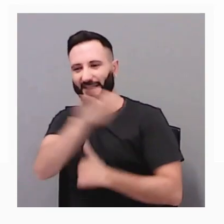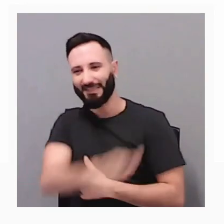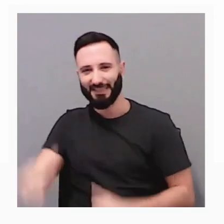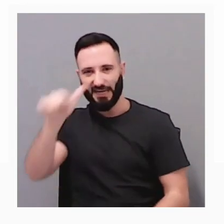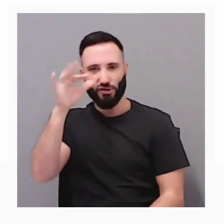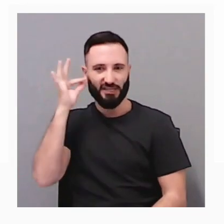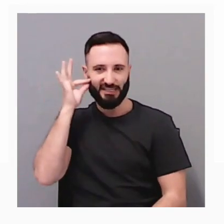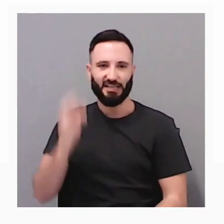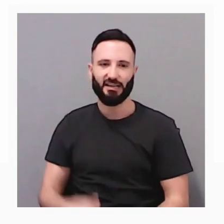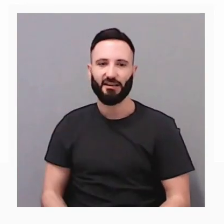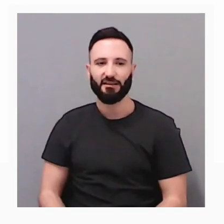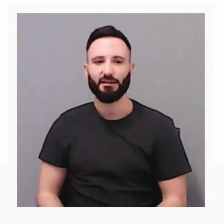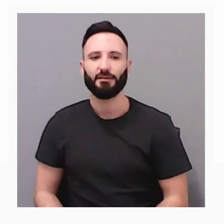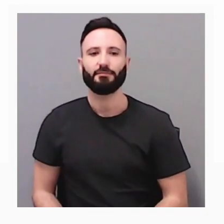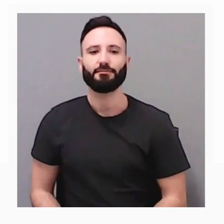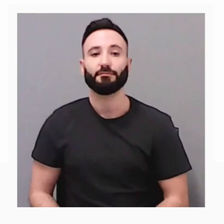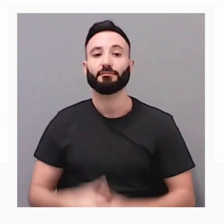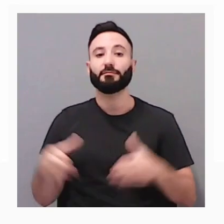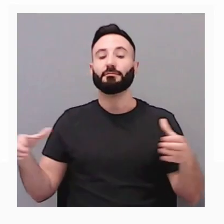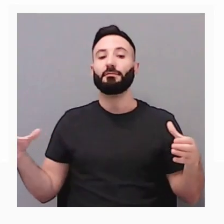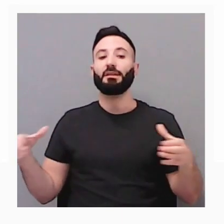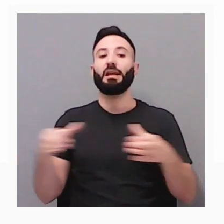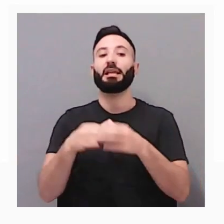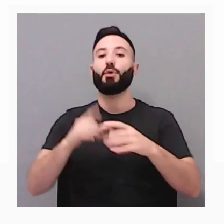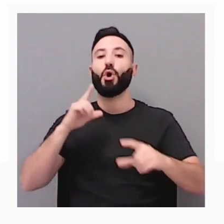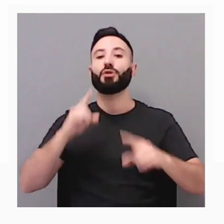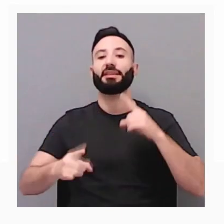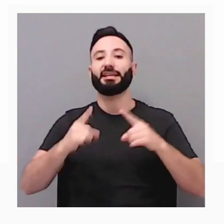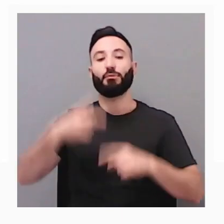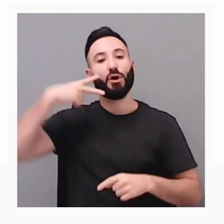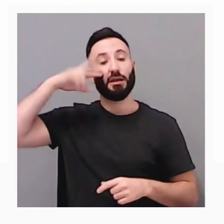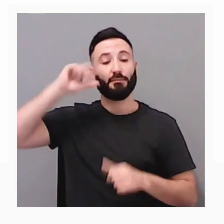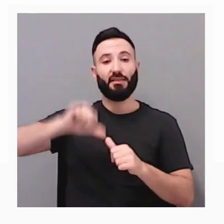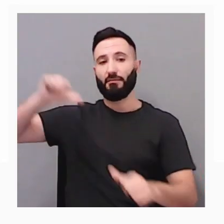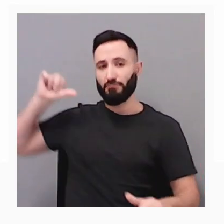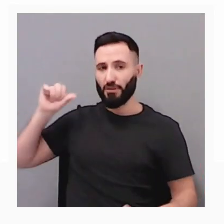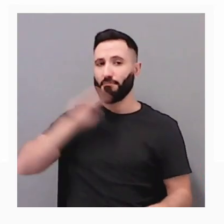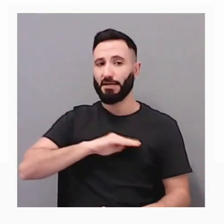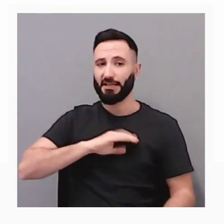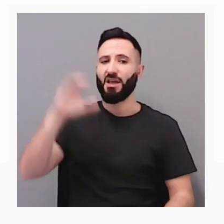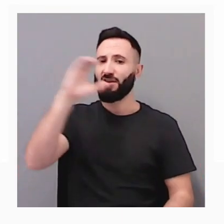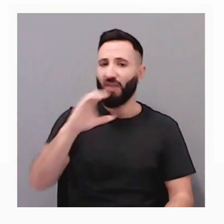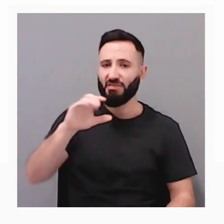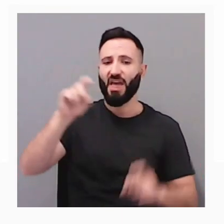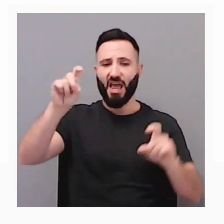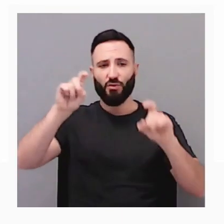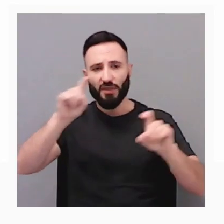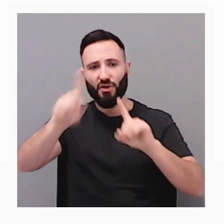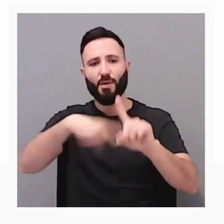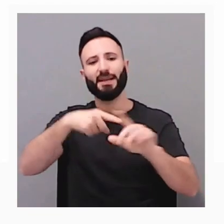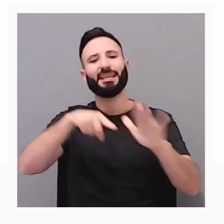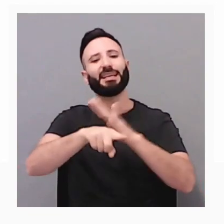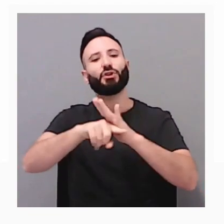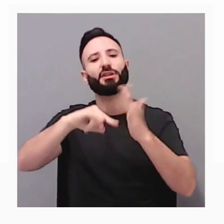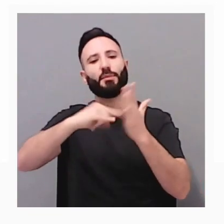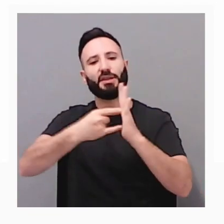niñas. Con un equipo directivo que tiene una amplia experiencia en ciencia, en educación y en gestión de proyectos,